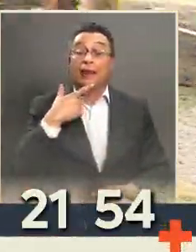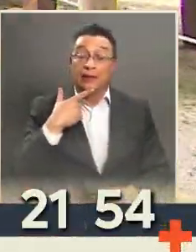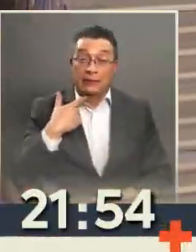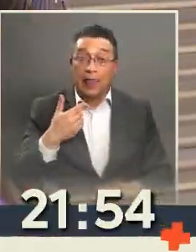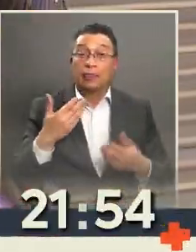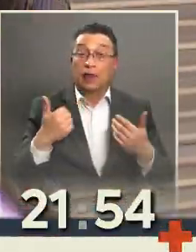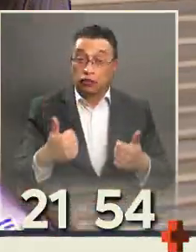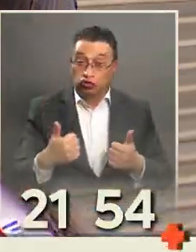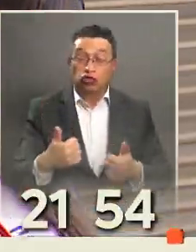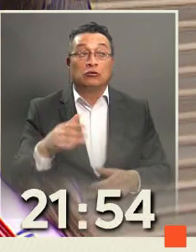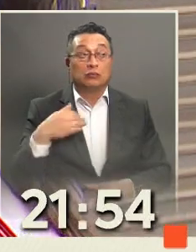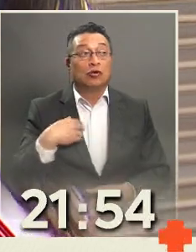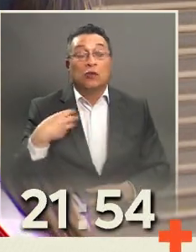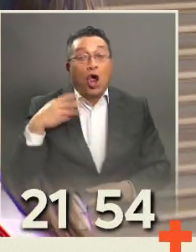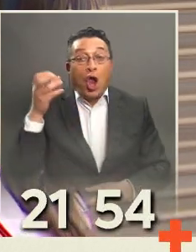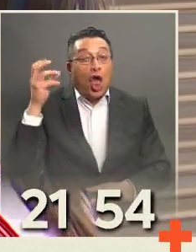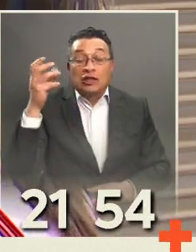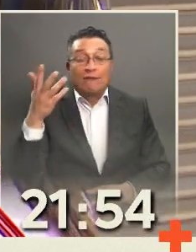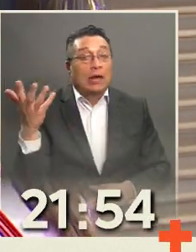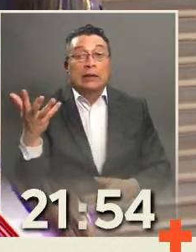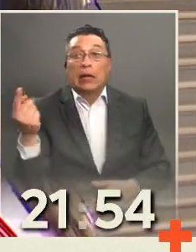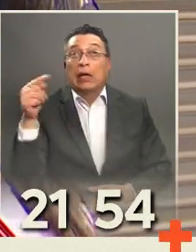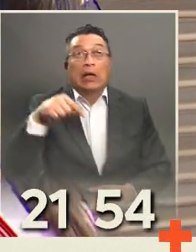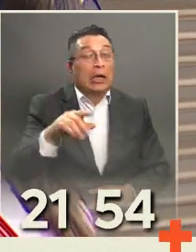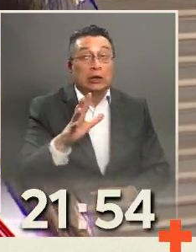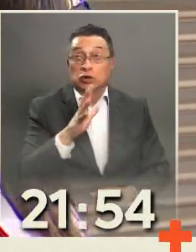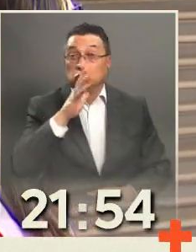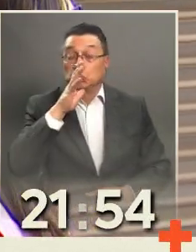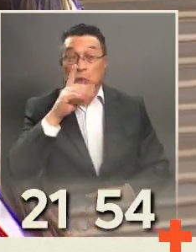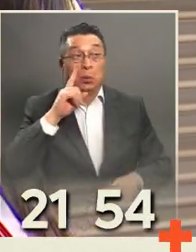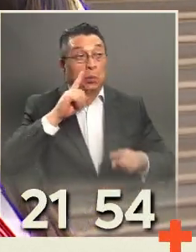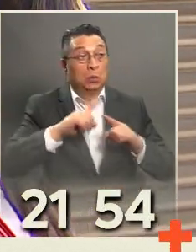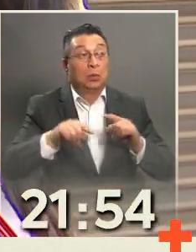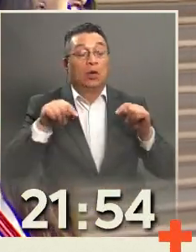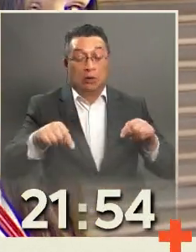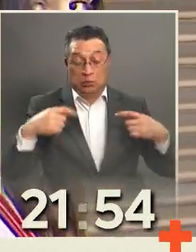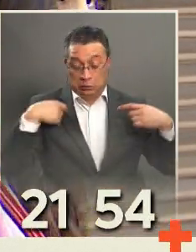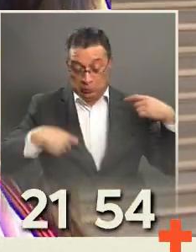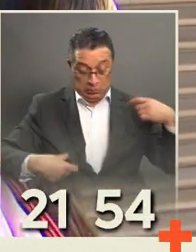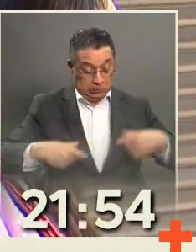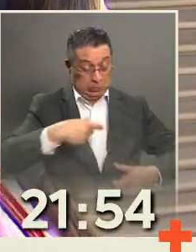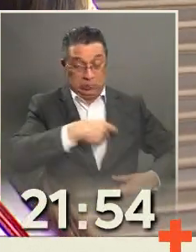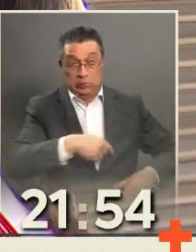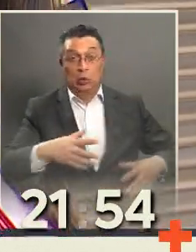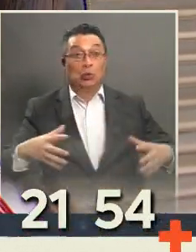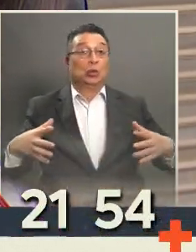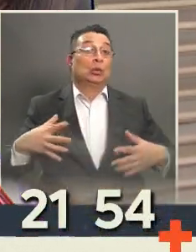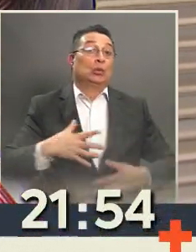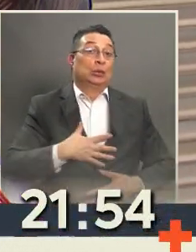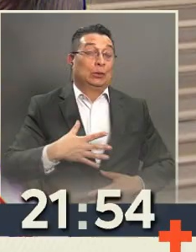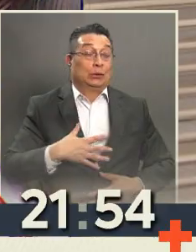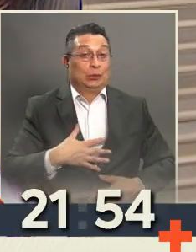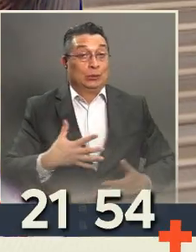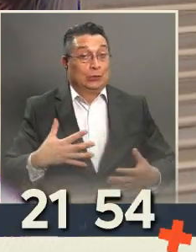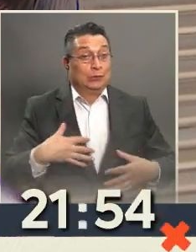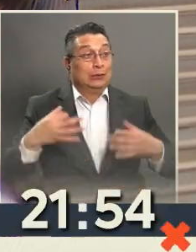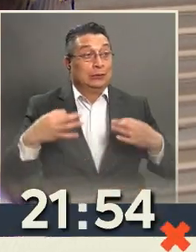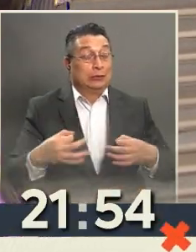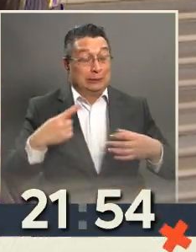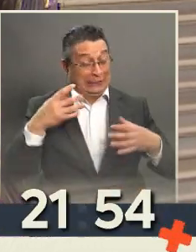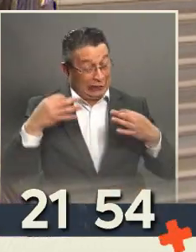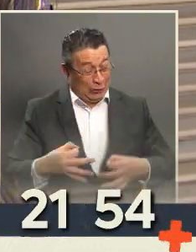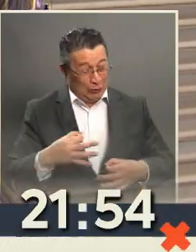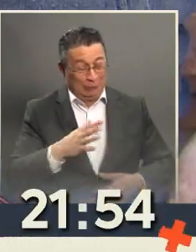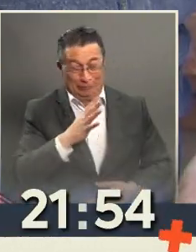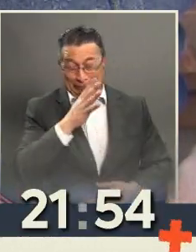Ahora, claro, yo no sabía mucho lo que venía, así que aquí estoy con arnés y con toda la cuestión puesta. No sé si estáis convencidos, pero vamos